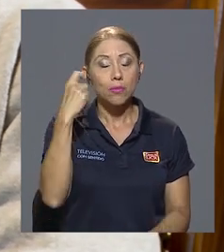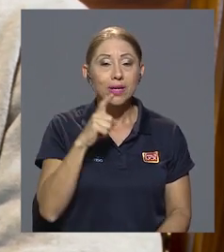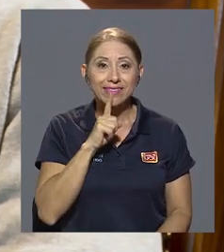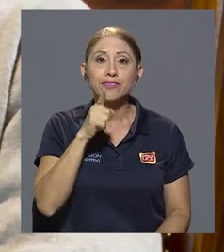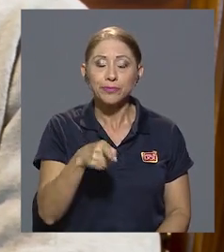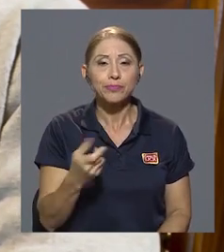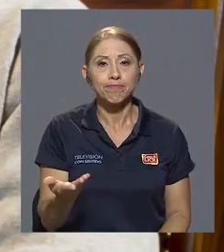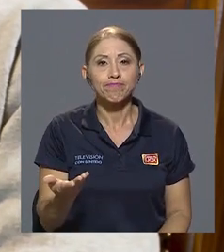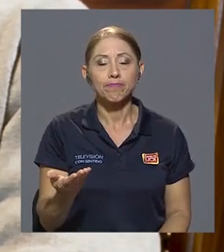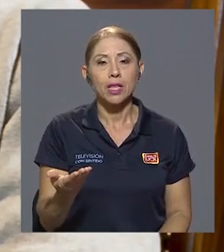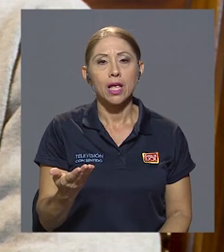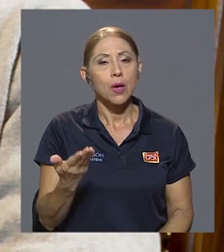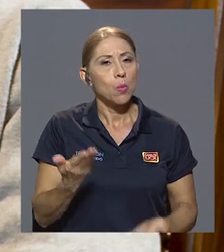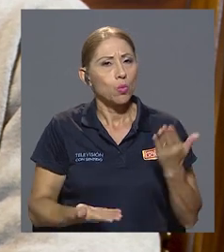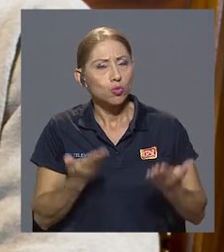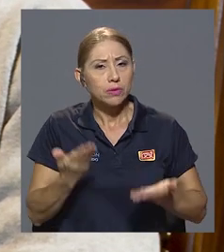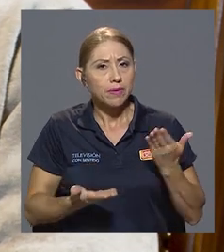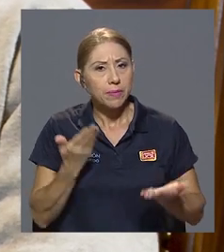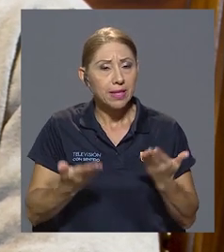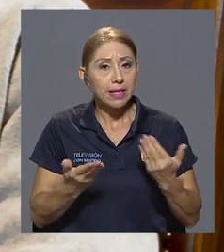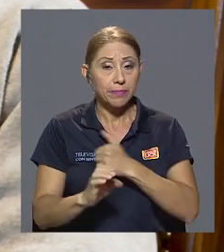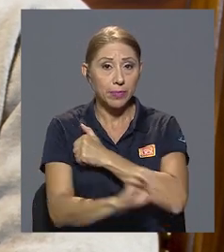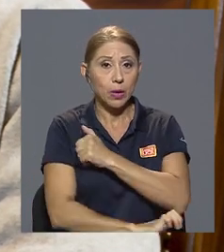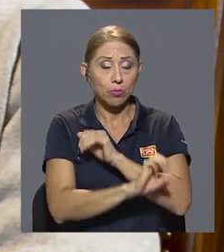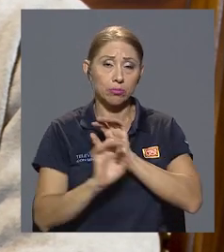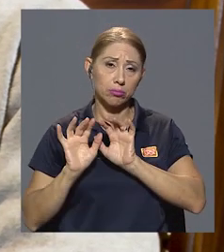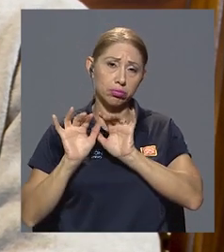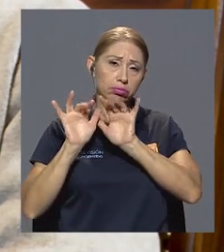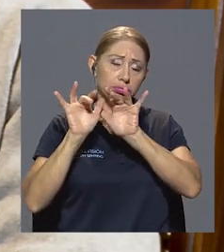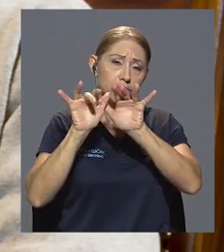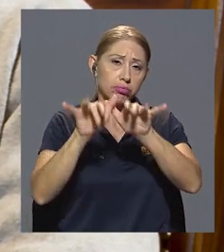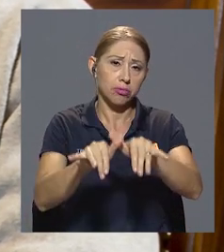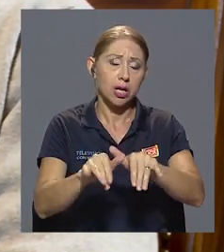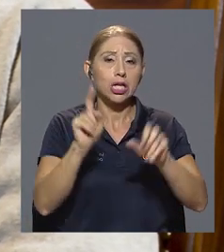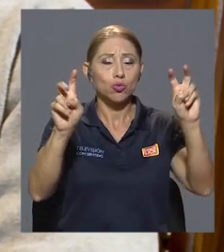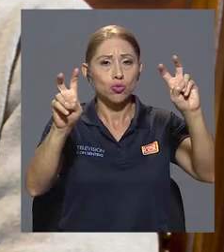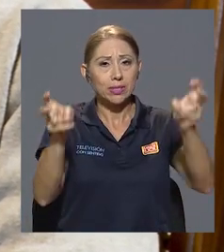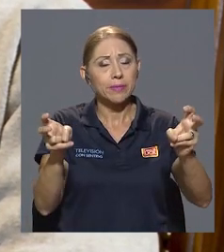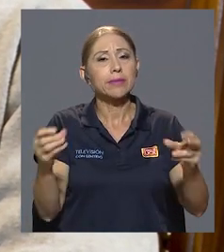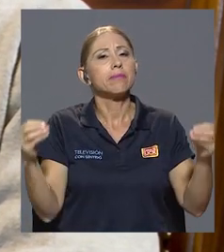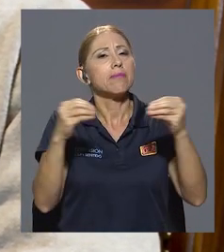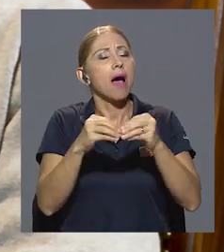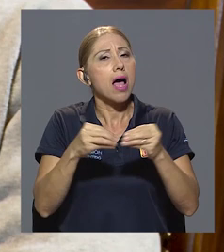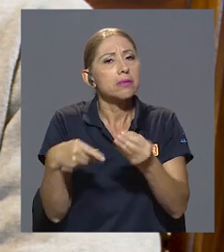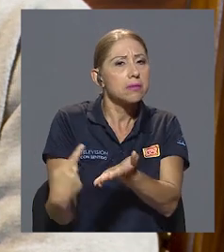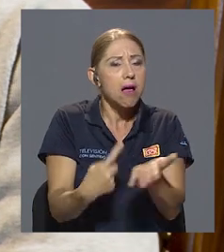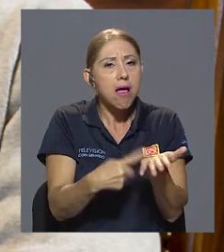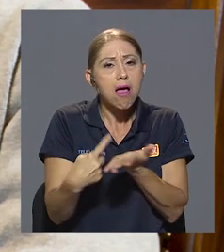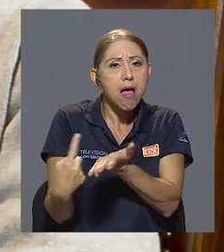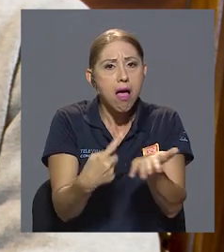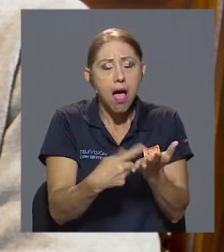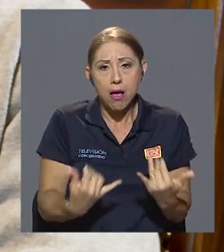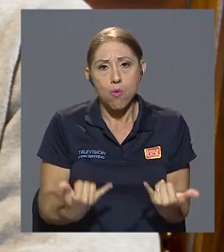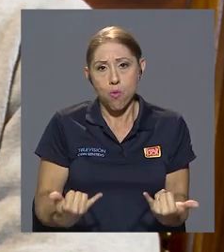porque efectivamente posiblemente las migraciones constituyen uno de los temas más